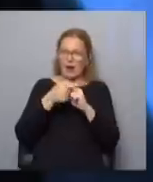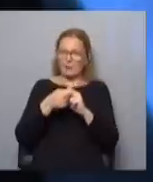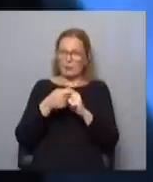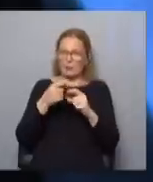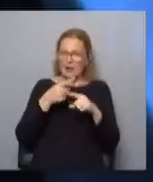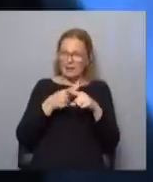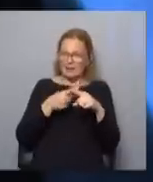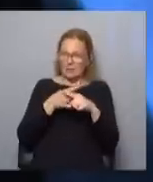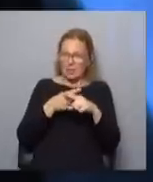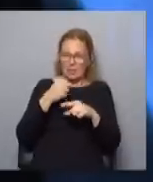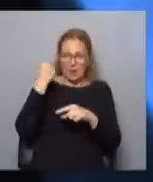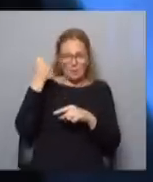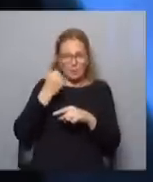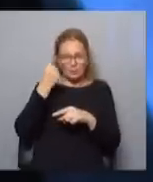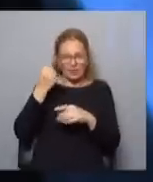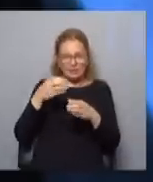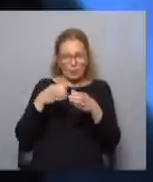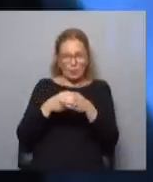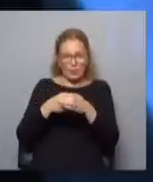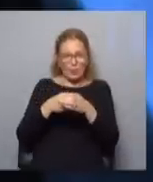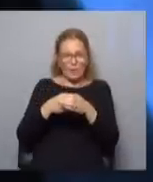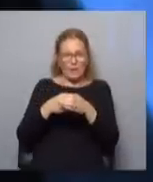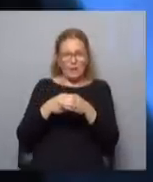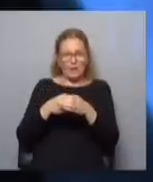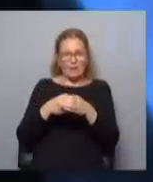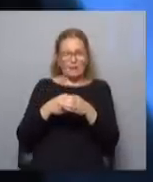clase media que se empoderó y donde una